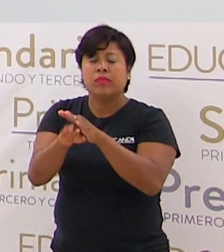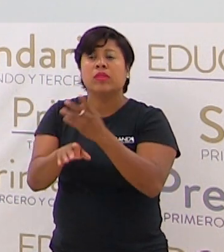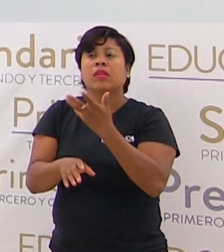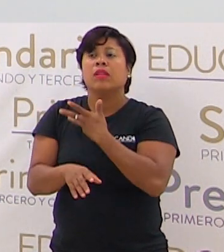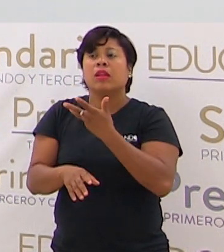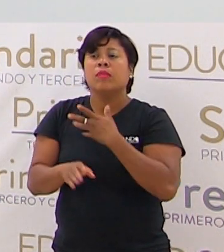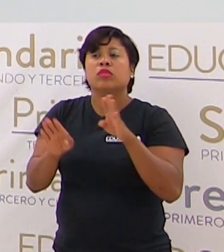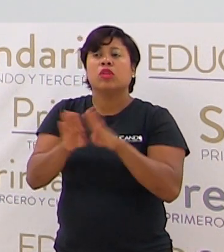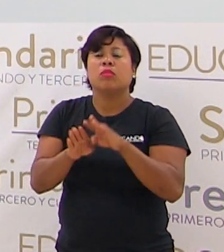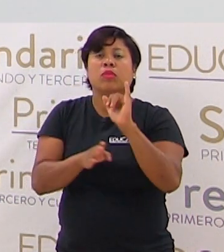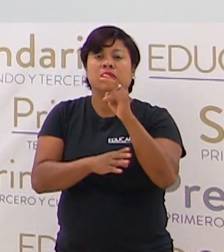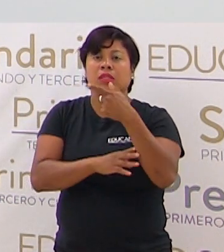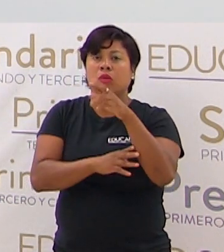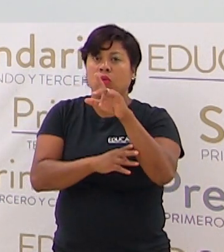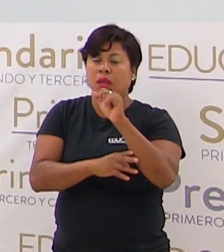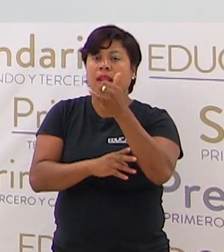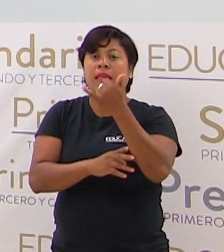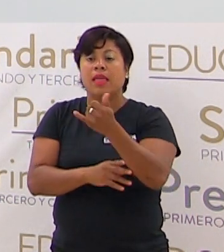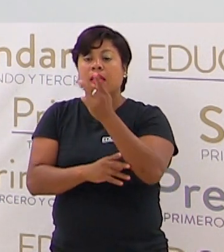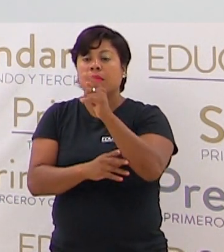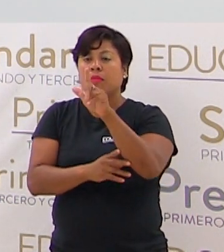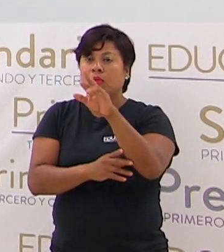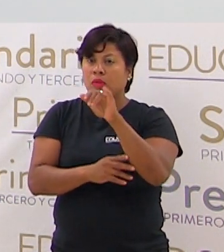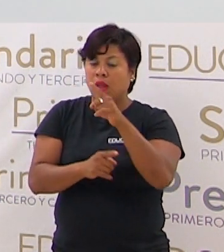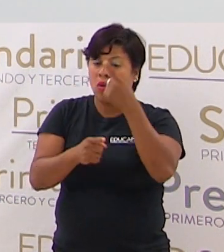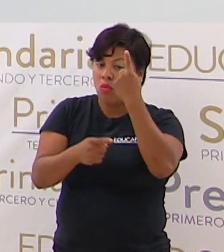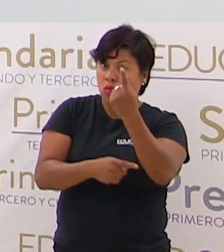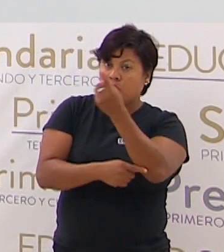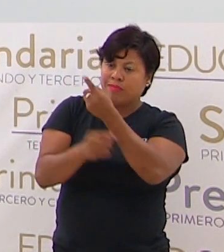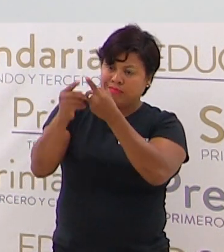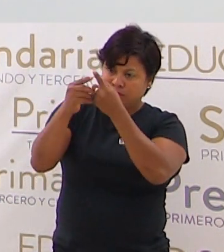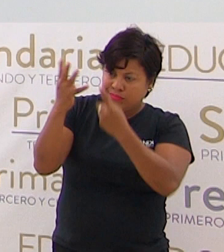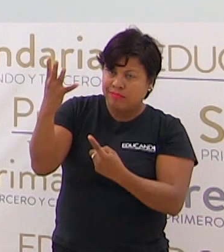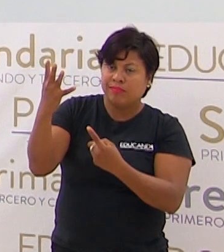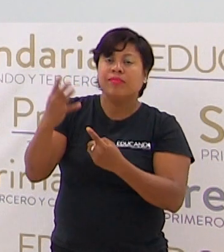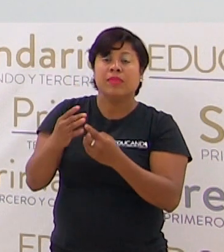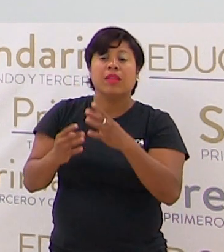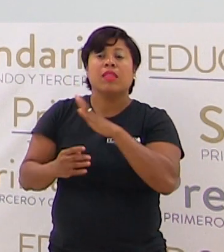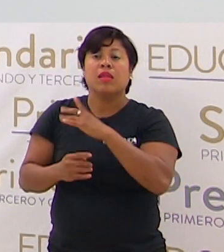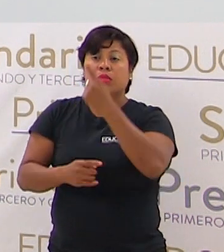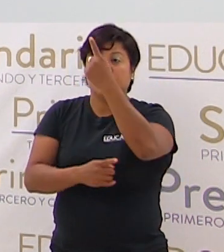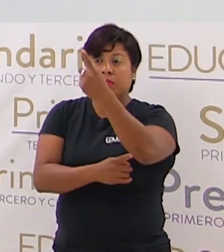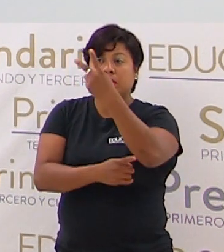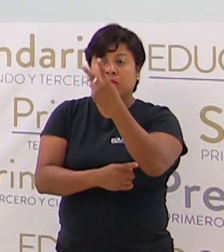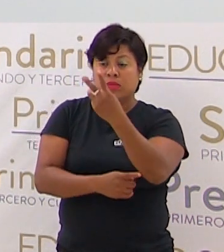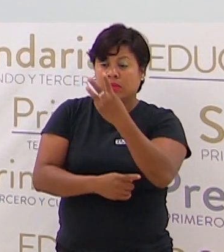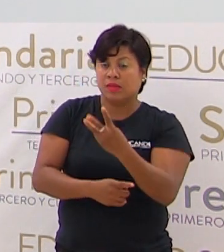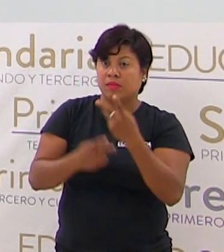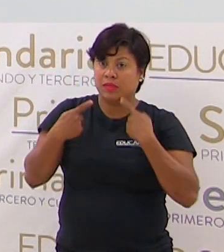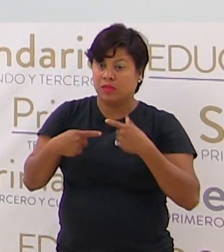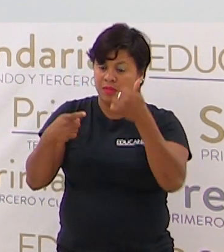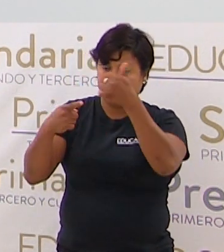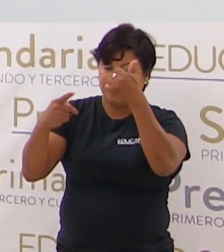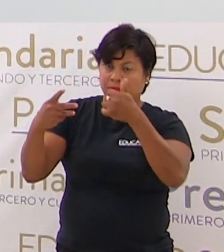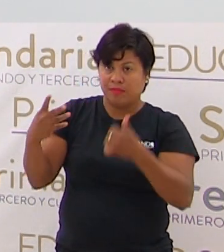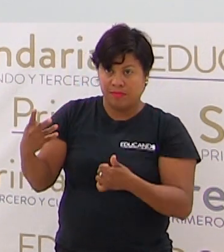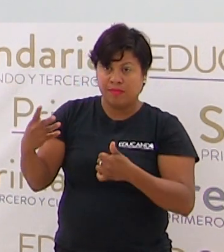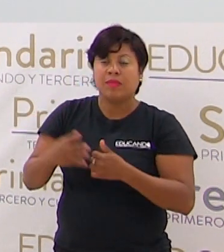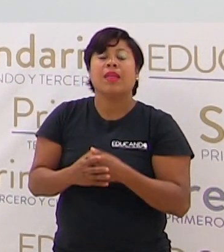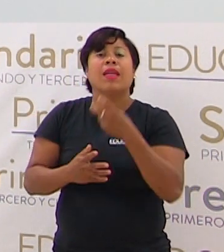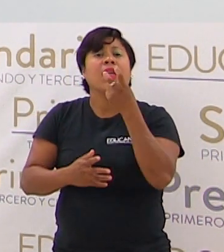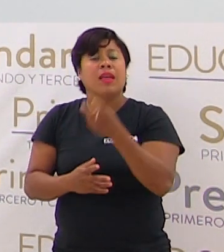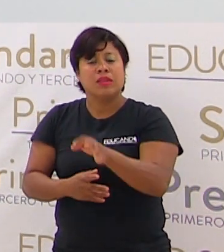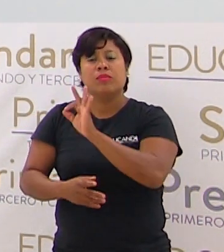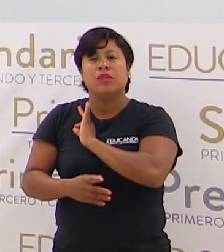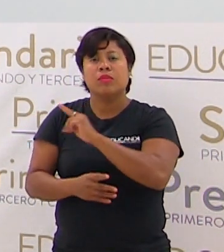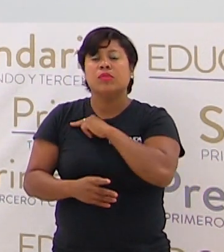tanto singular como plural, ¿bien? Y de ahí tenemos la primera, la segunda y la tercera persona de cada uno. Y esto